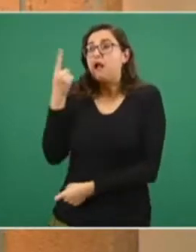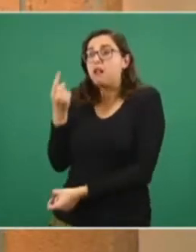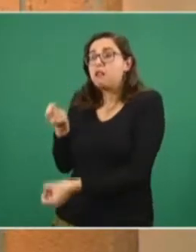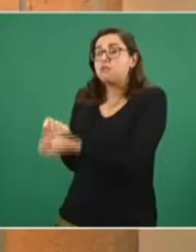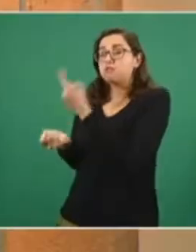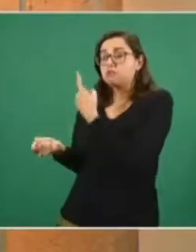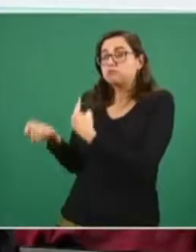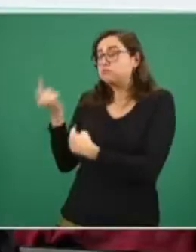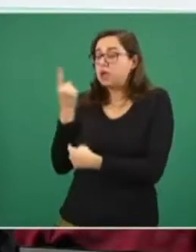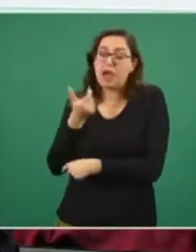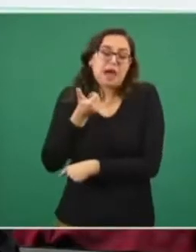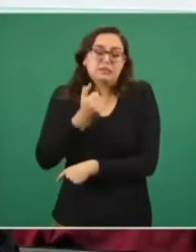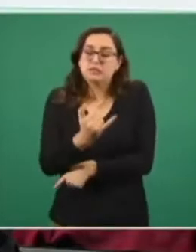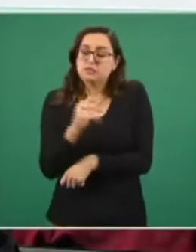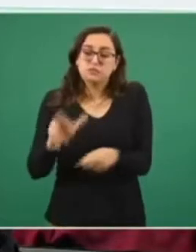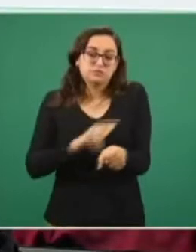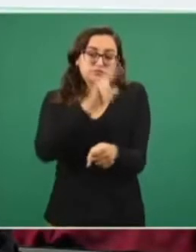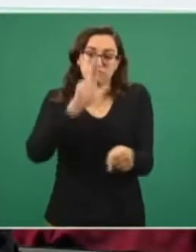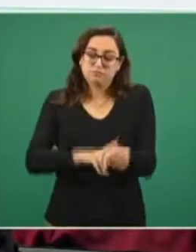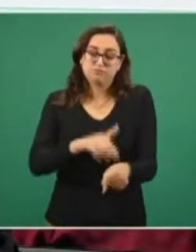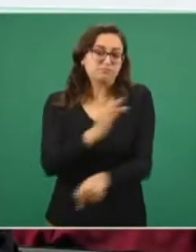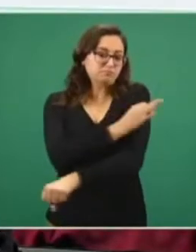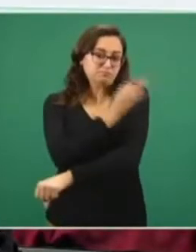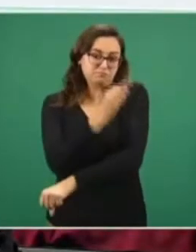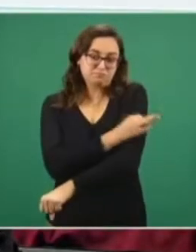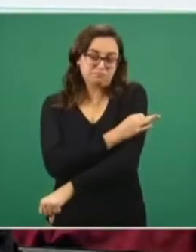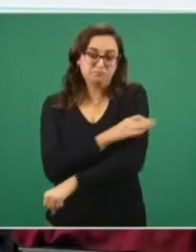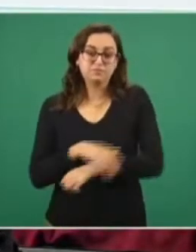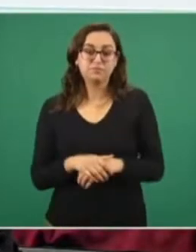importante seguir estudiándolo.